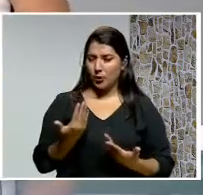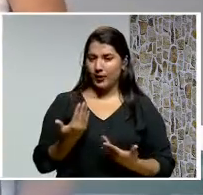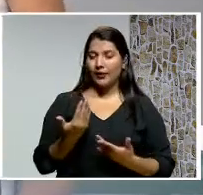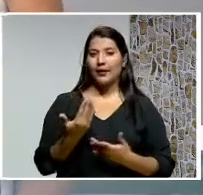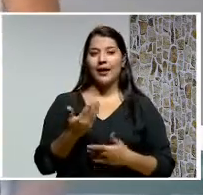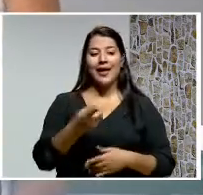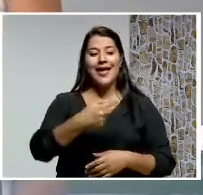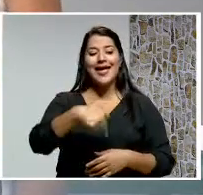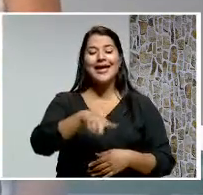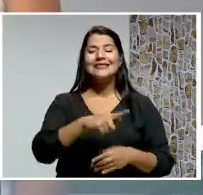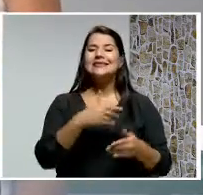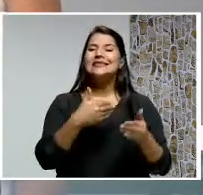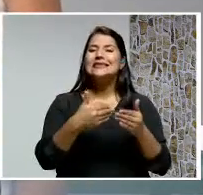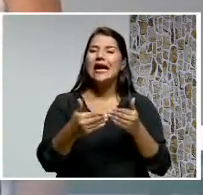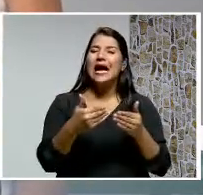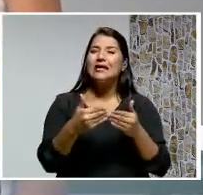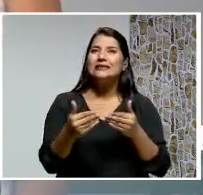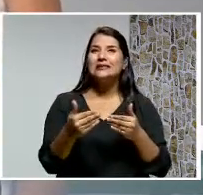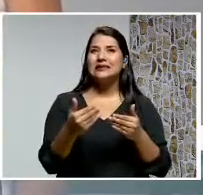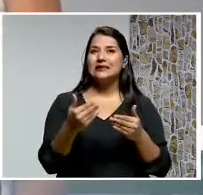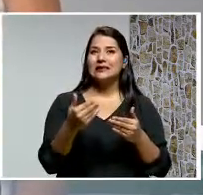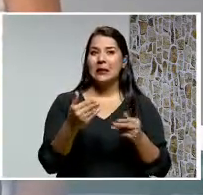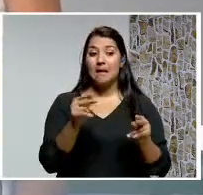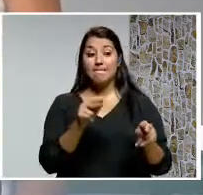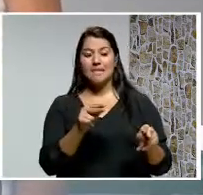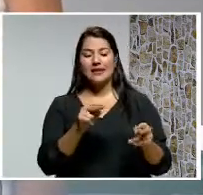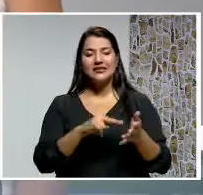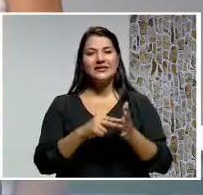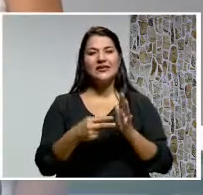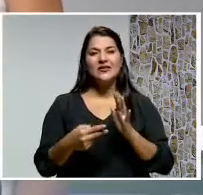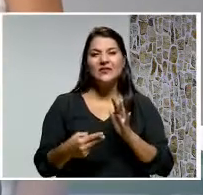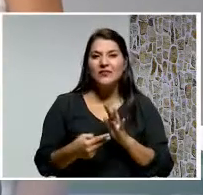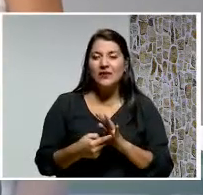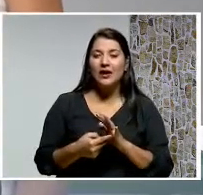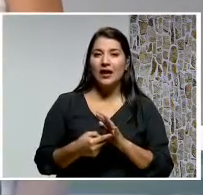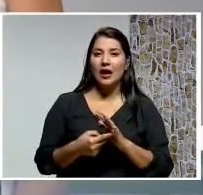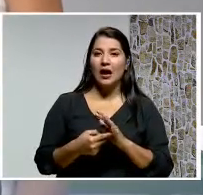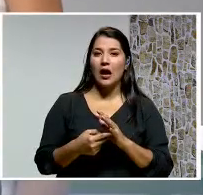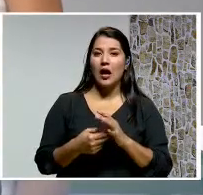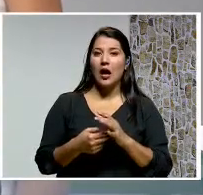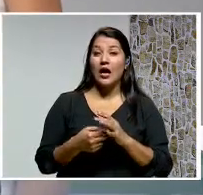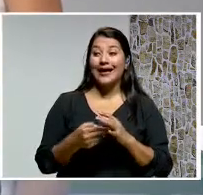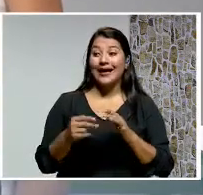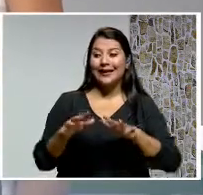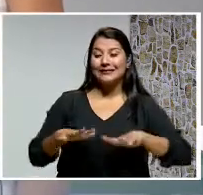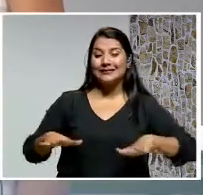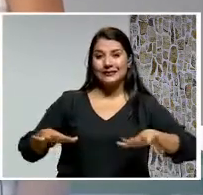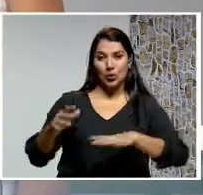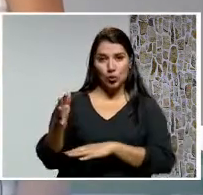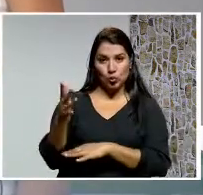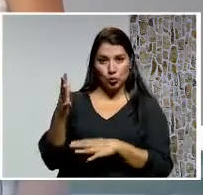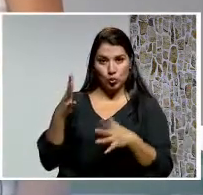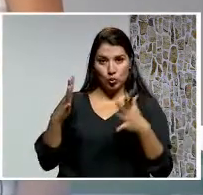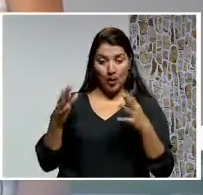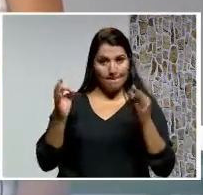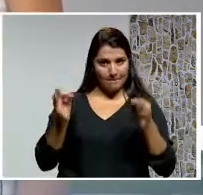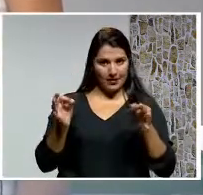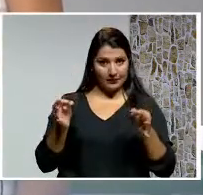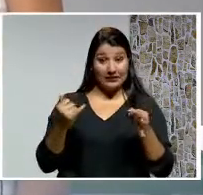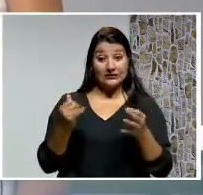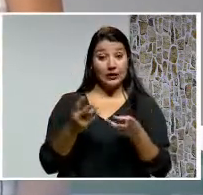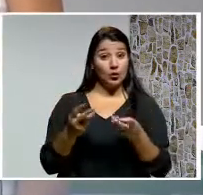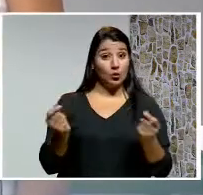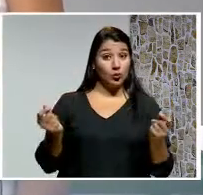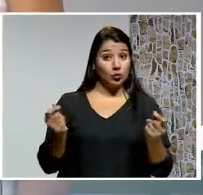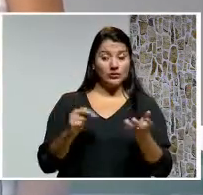indicador casi siempre muy preciso y muy anticipado de la salud del ecosistema. Cuando desaparecen es porque las